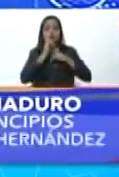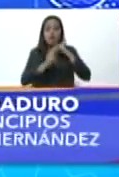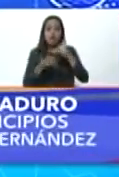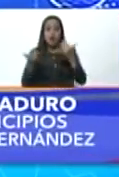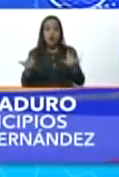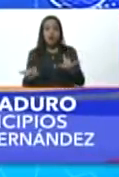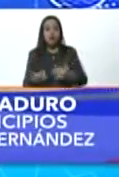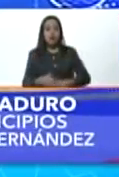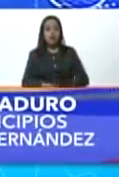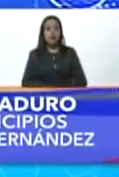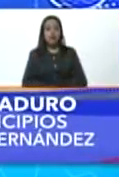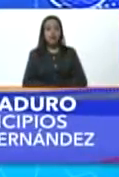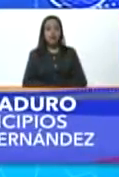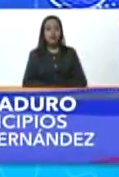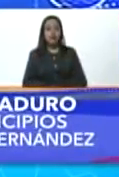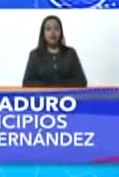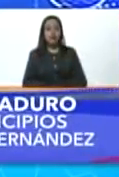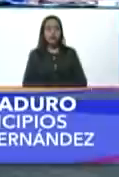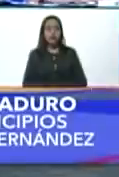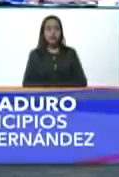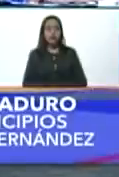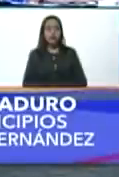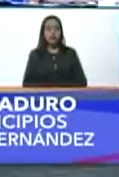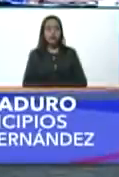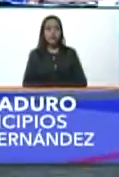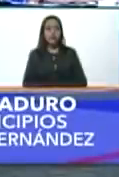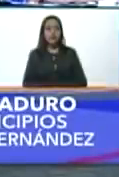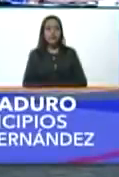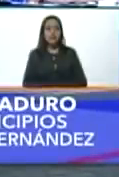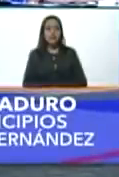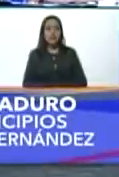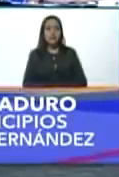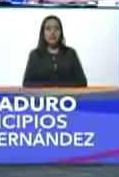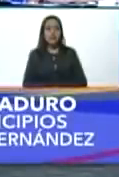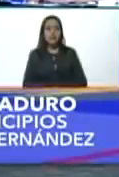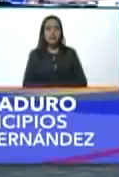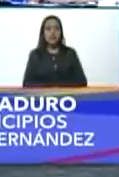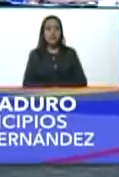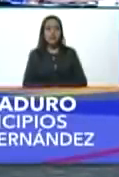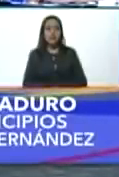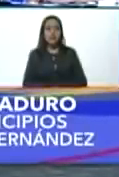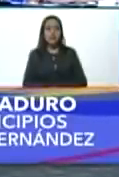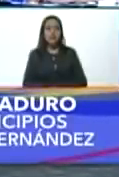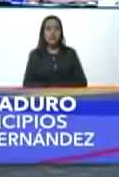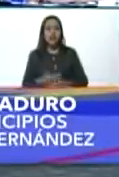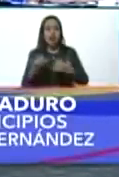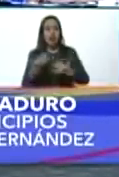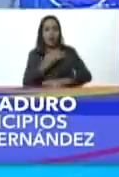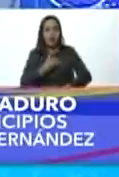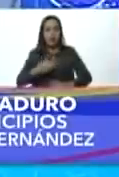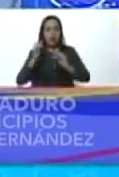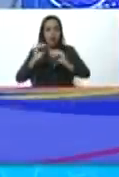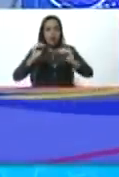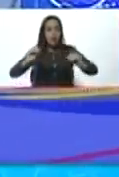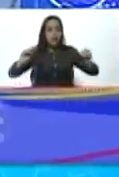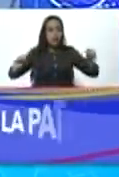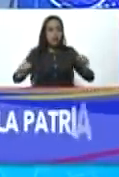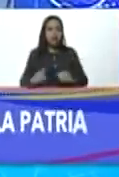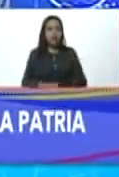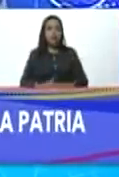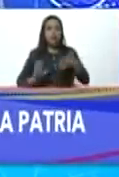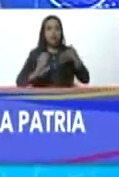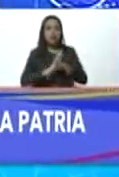muy noticioso. Y para ir terminando, quiero hacer un anuncio